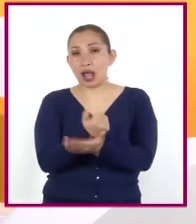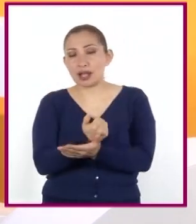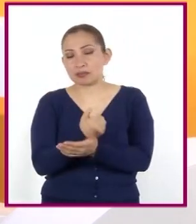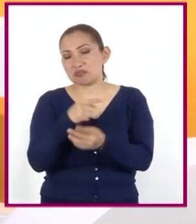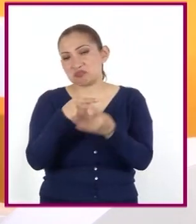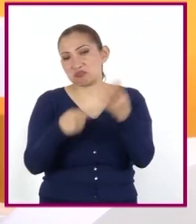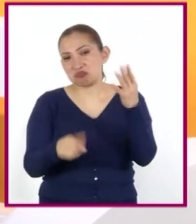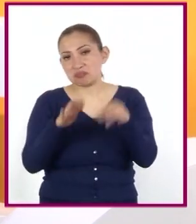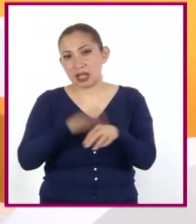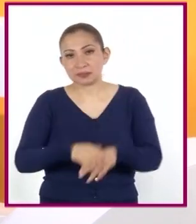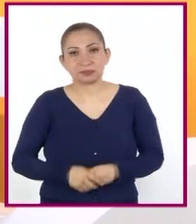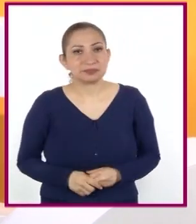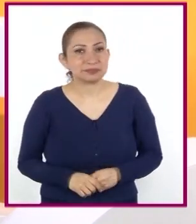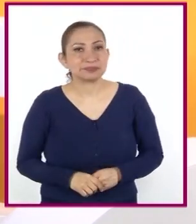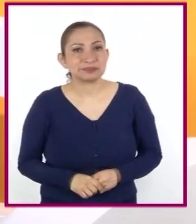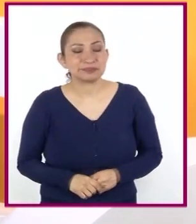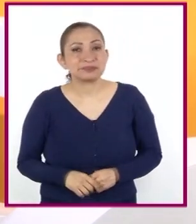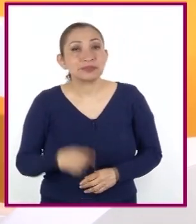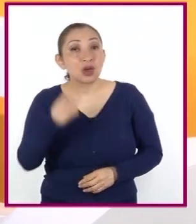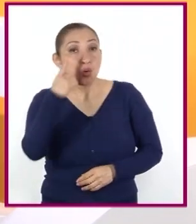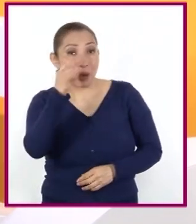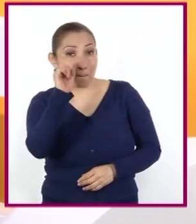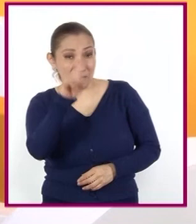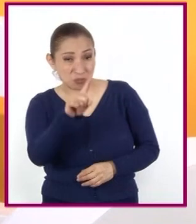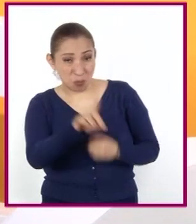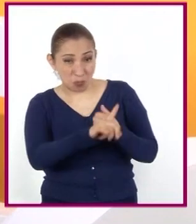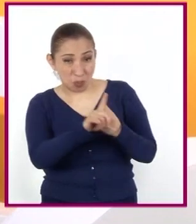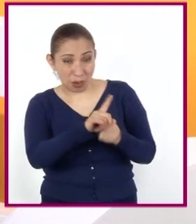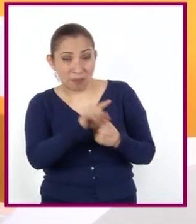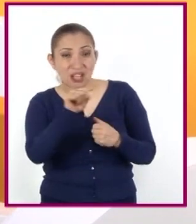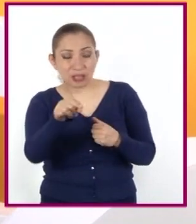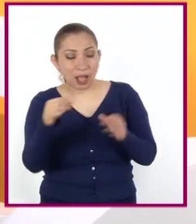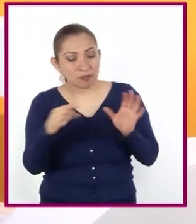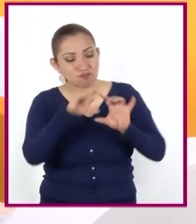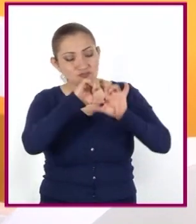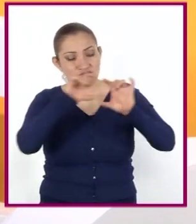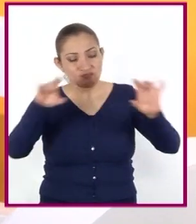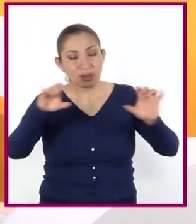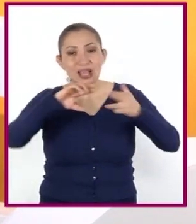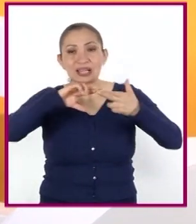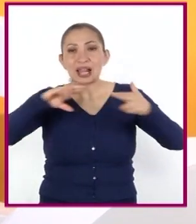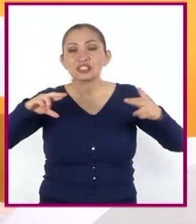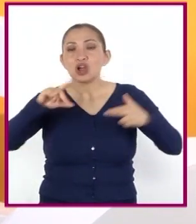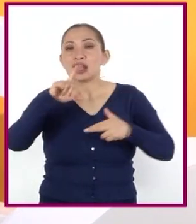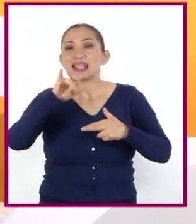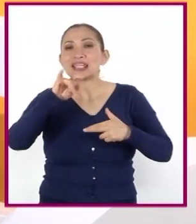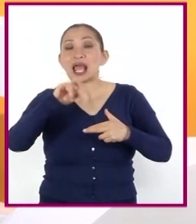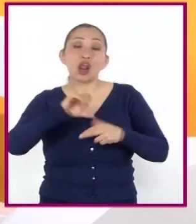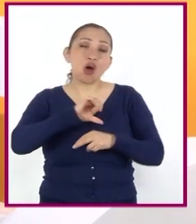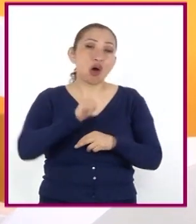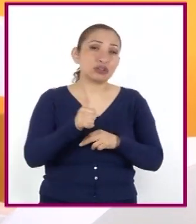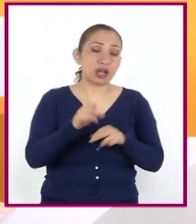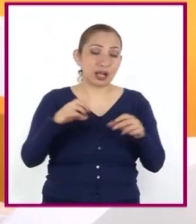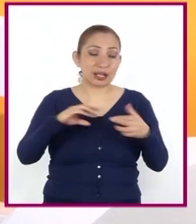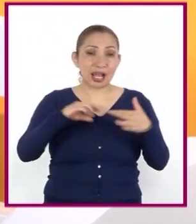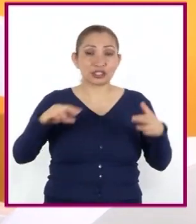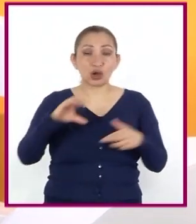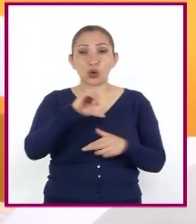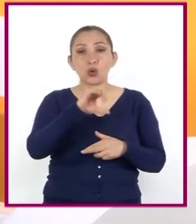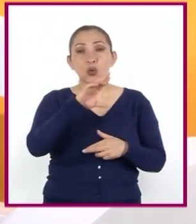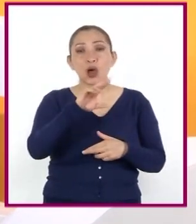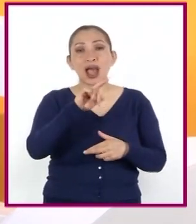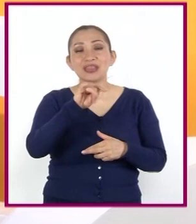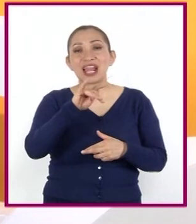entre otros. Algunas de estas situaciones se expresan mediante relaciones lineales y otras con relaciones